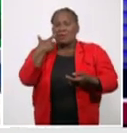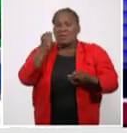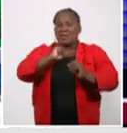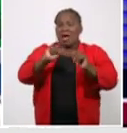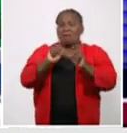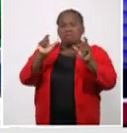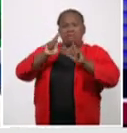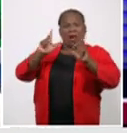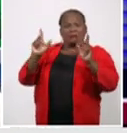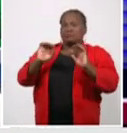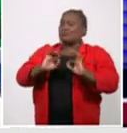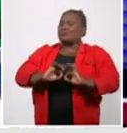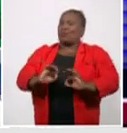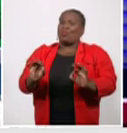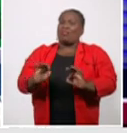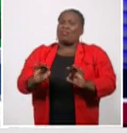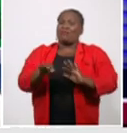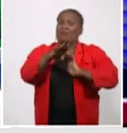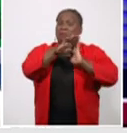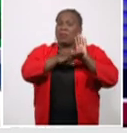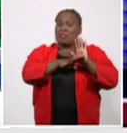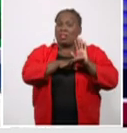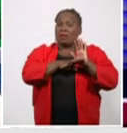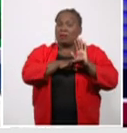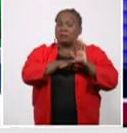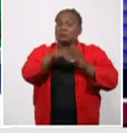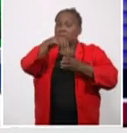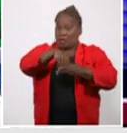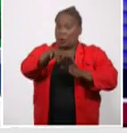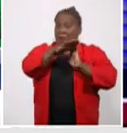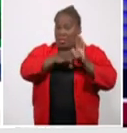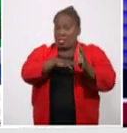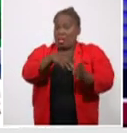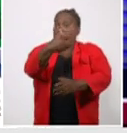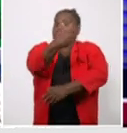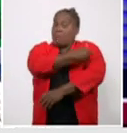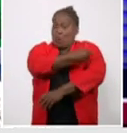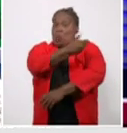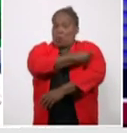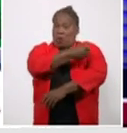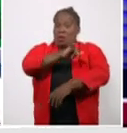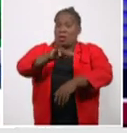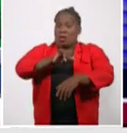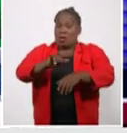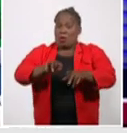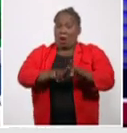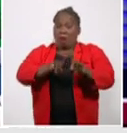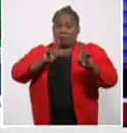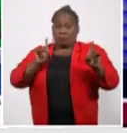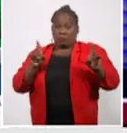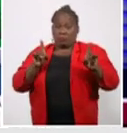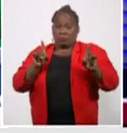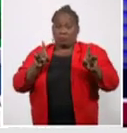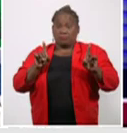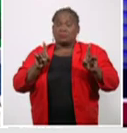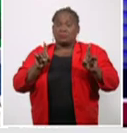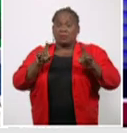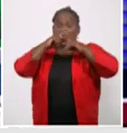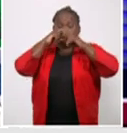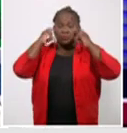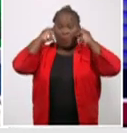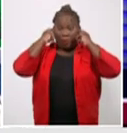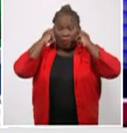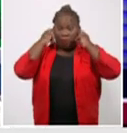de todas las medidas, incluyendo las vacunas, pero incluyendo también medidas de restricción que muchos países vienen